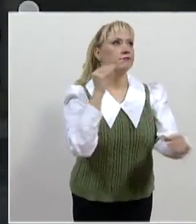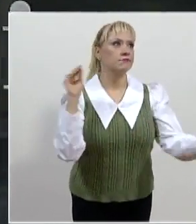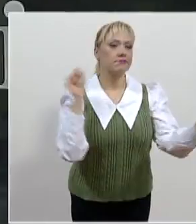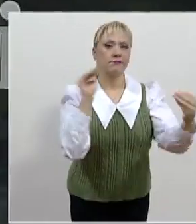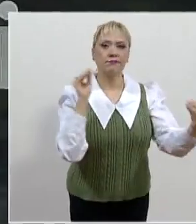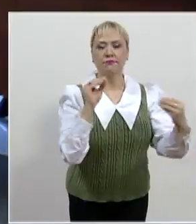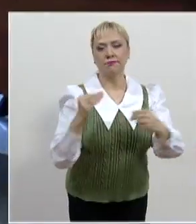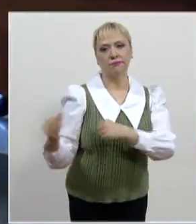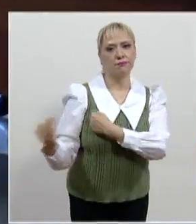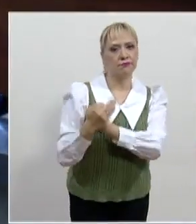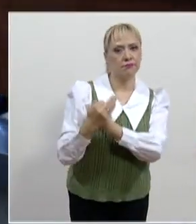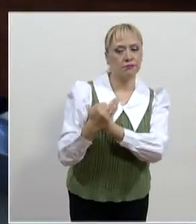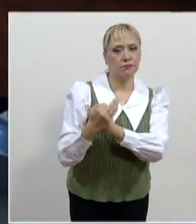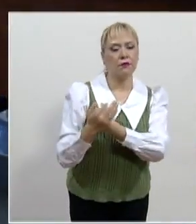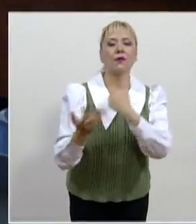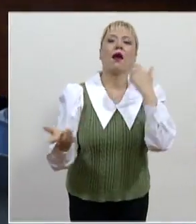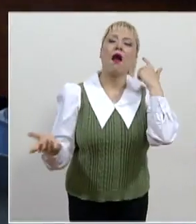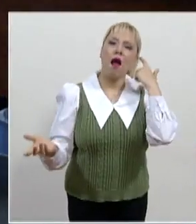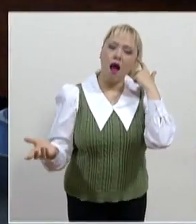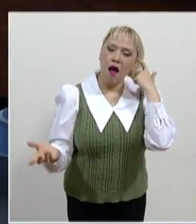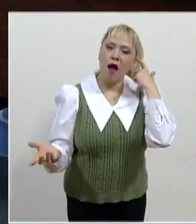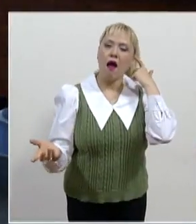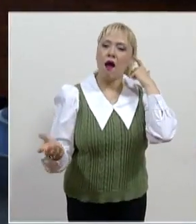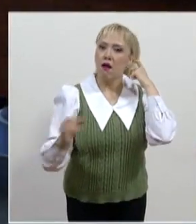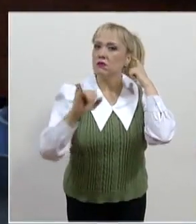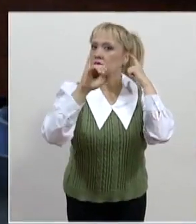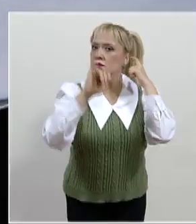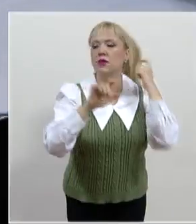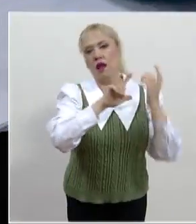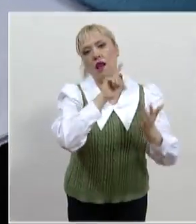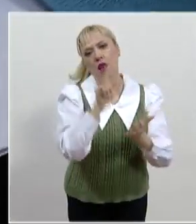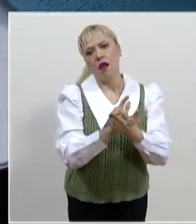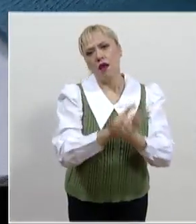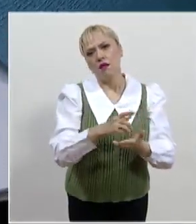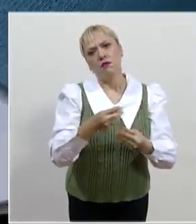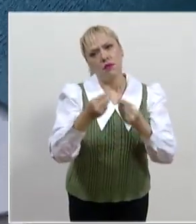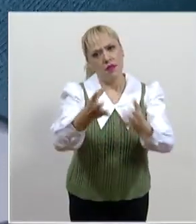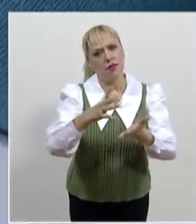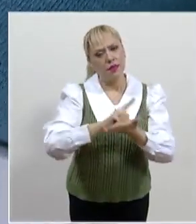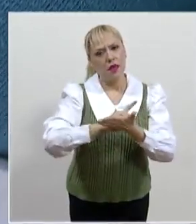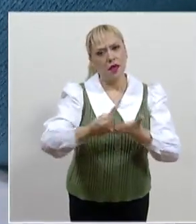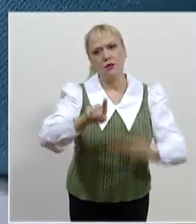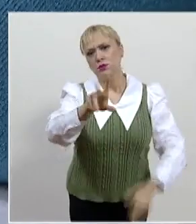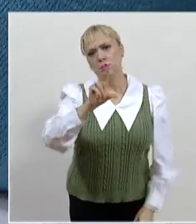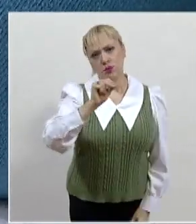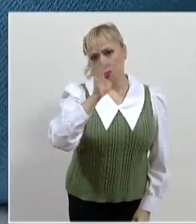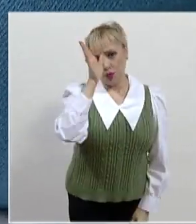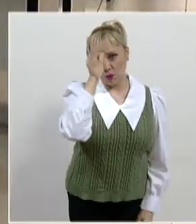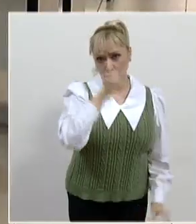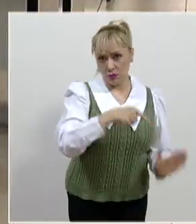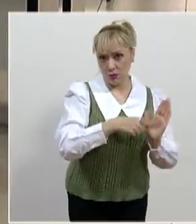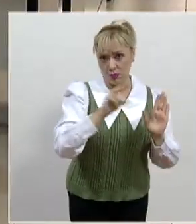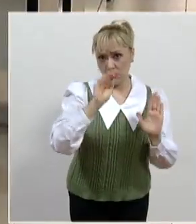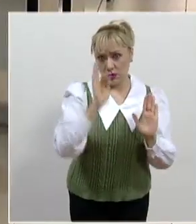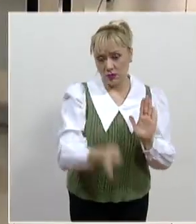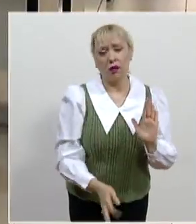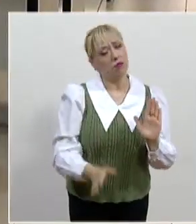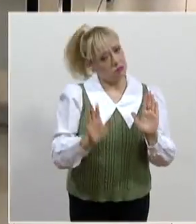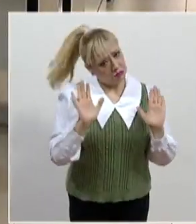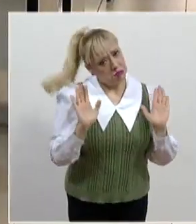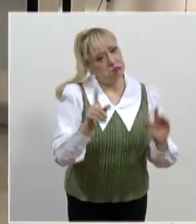cuando la autoridad demanda está en posibilidad jurídica de conocer en su integridad la resolución que se le notifica y de